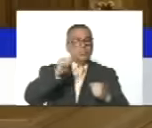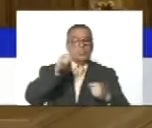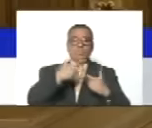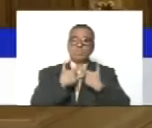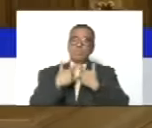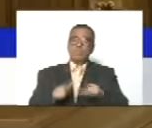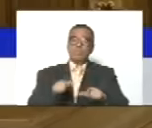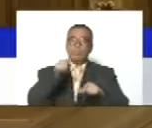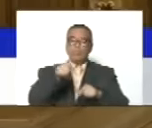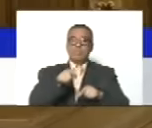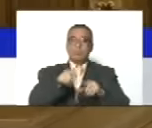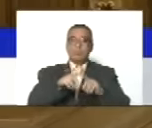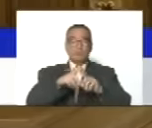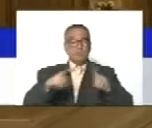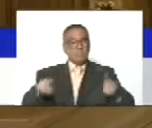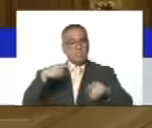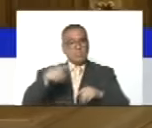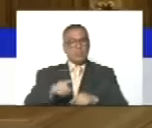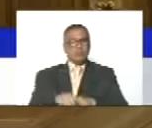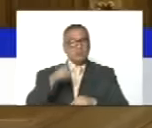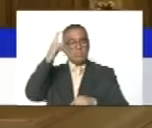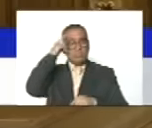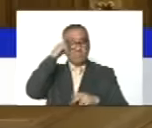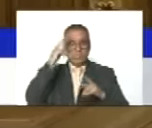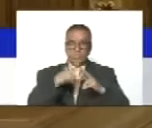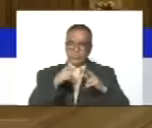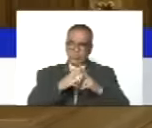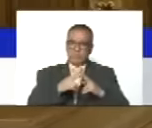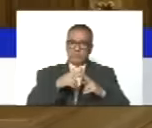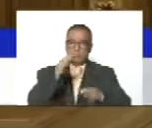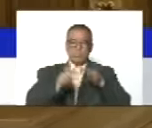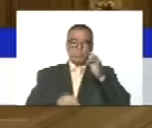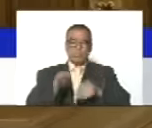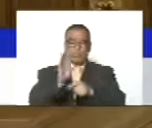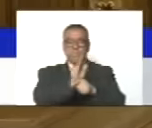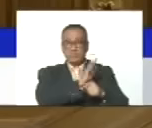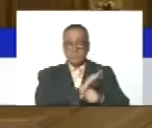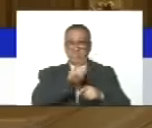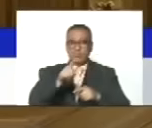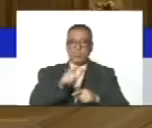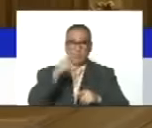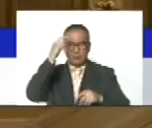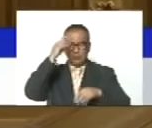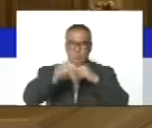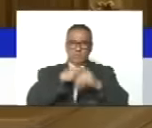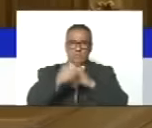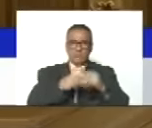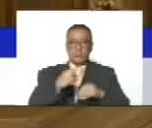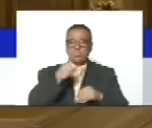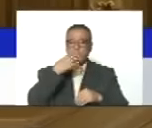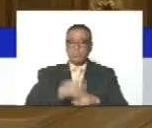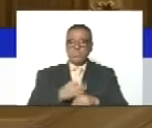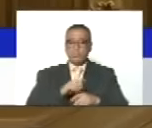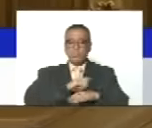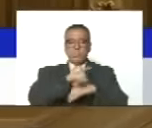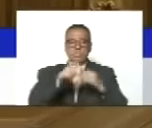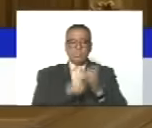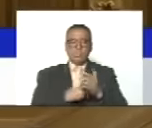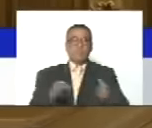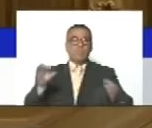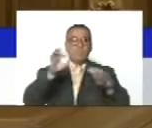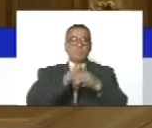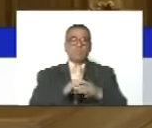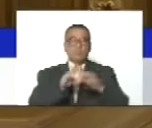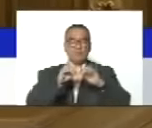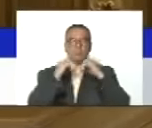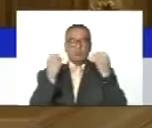libre, soberano e independiente. Recomendado al Consejo de Seguridad de la ONU que reconsidere favorablemente su plena adhesión